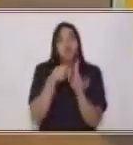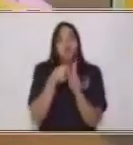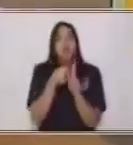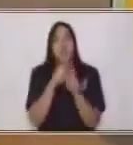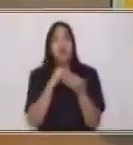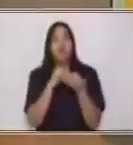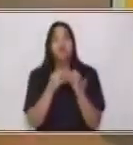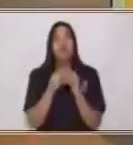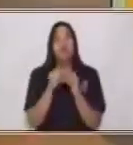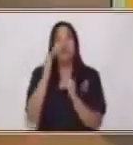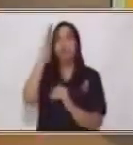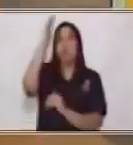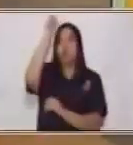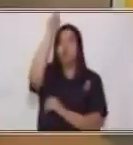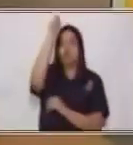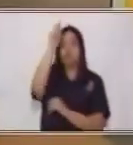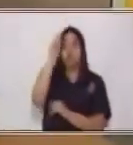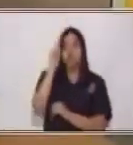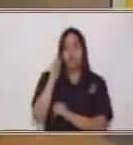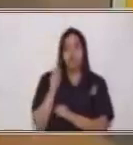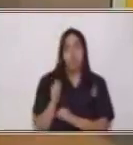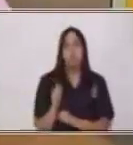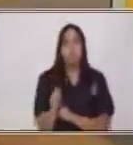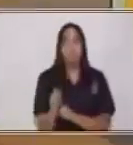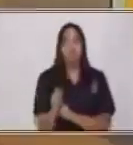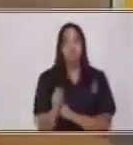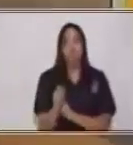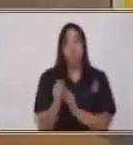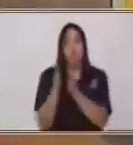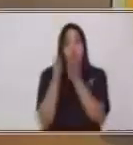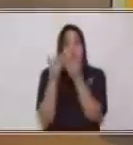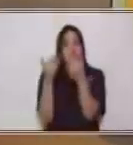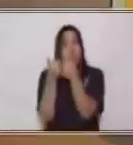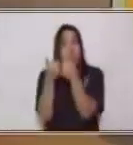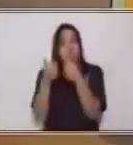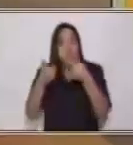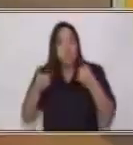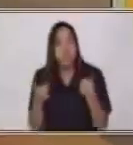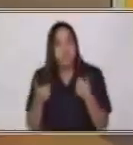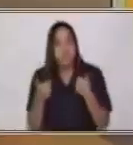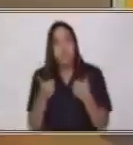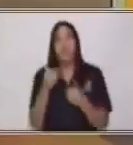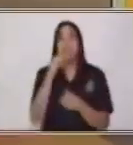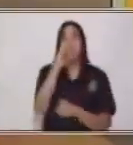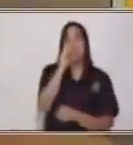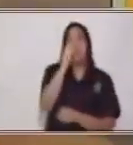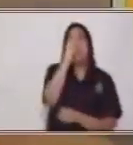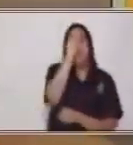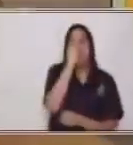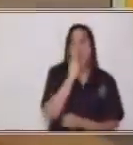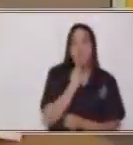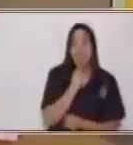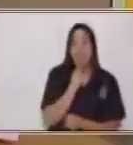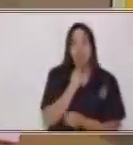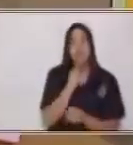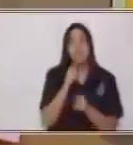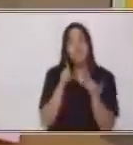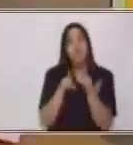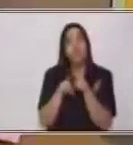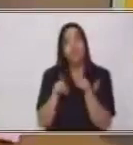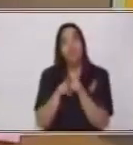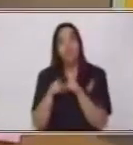cantidades, bajamos el punto porque el punto divide lo que son centavos con billetes y luego